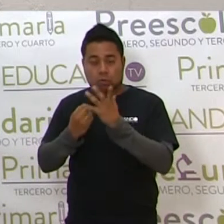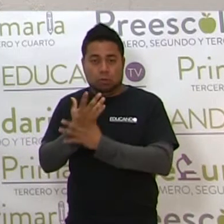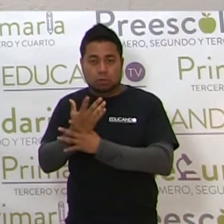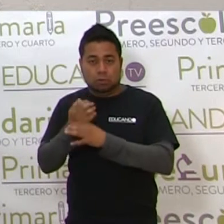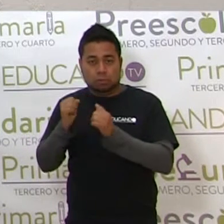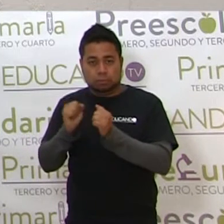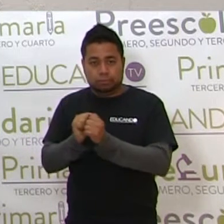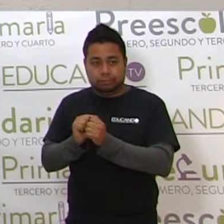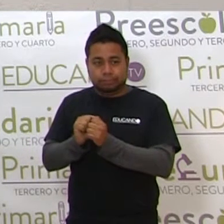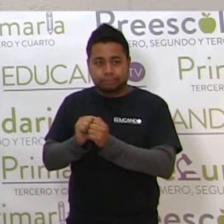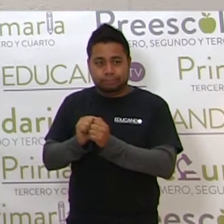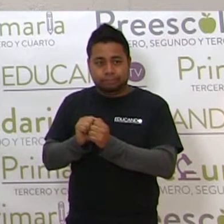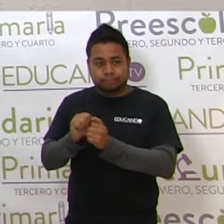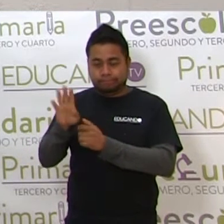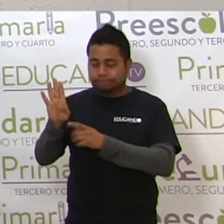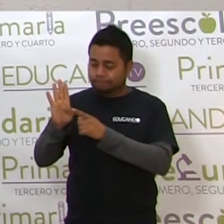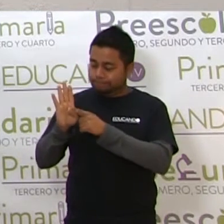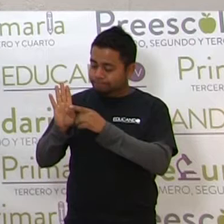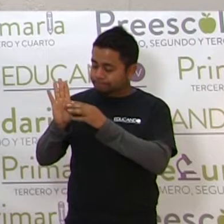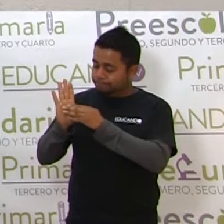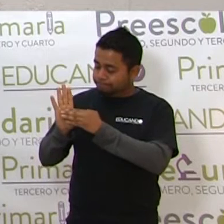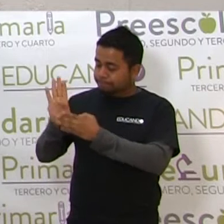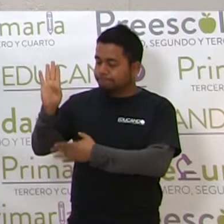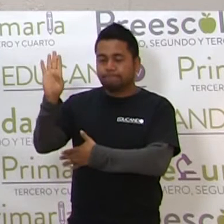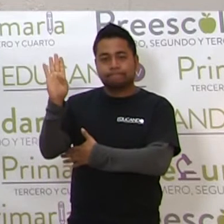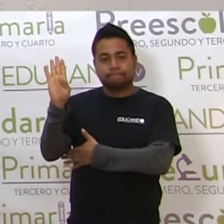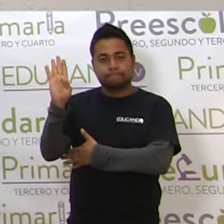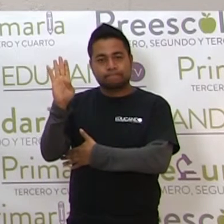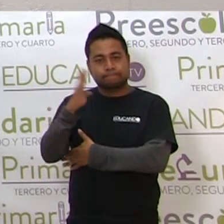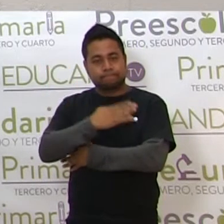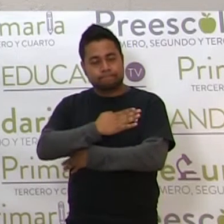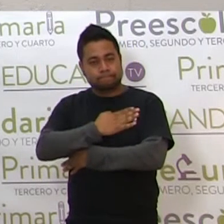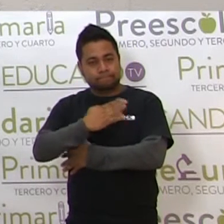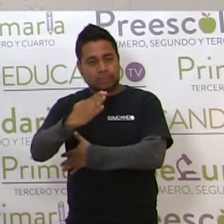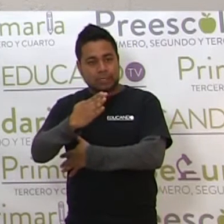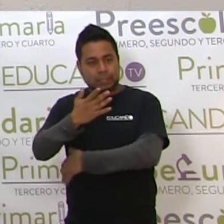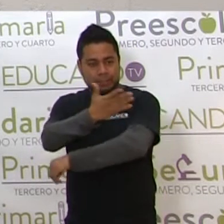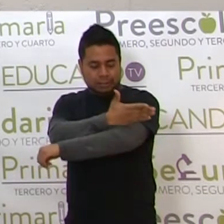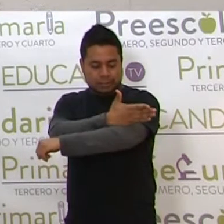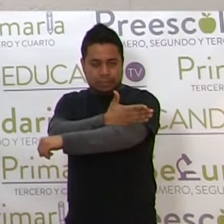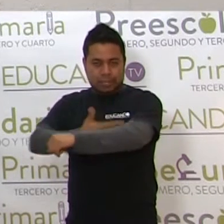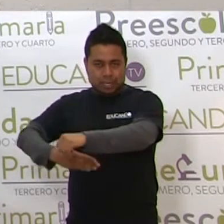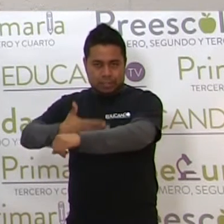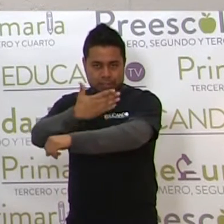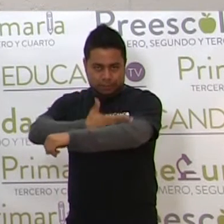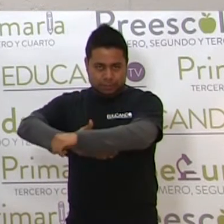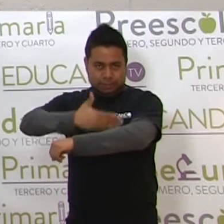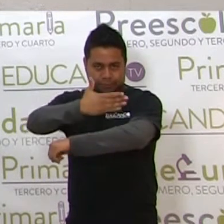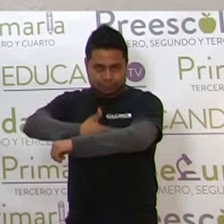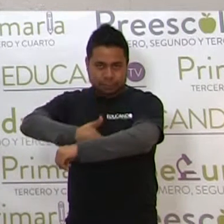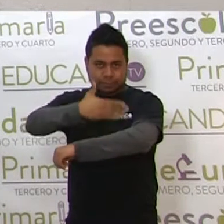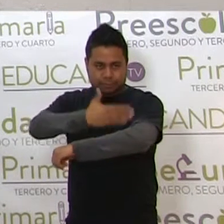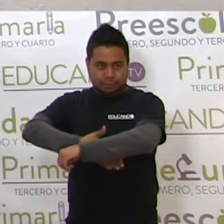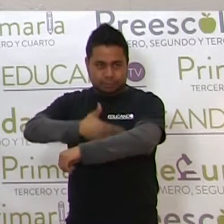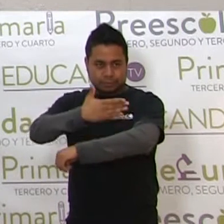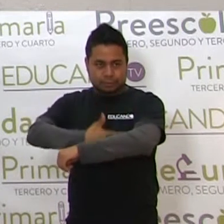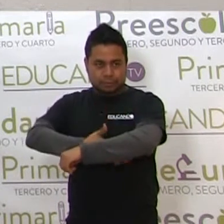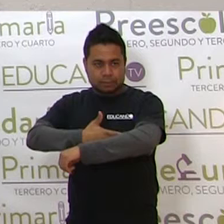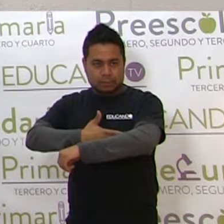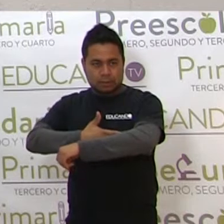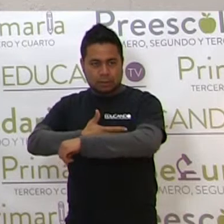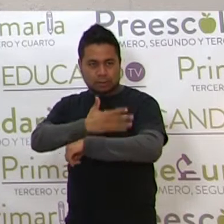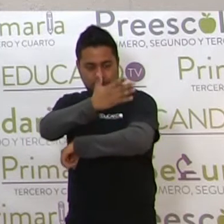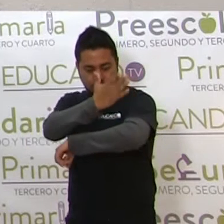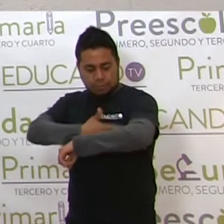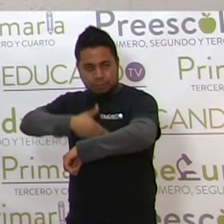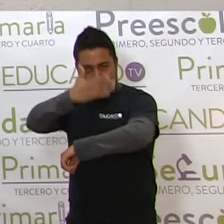con nuestra manita haciendo la letra b Buenas tardes Así es en esta parte de nuestro